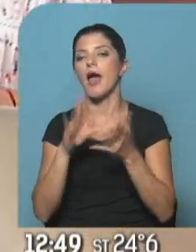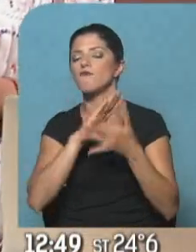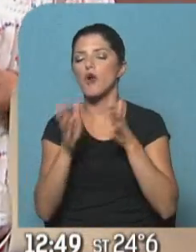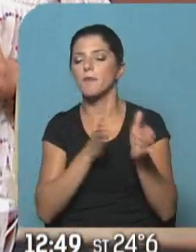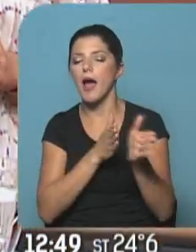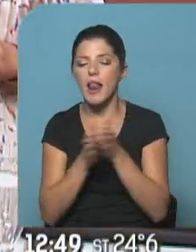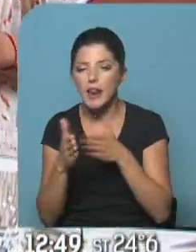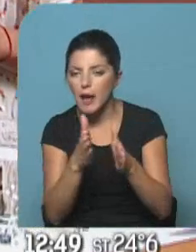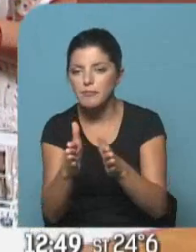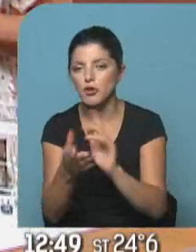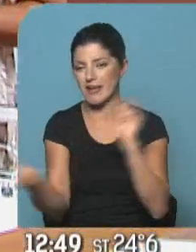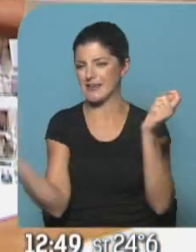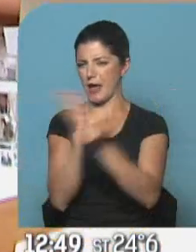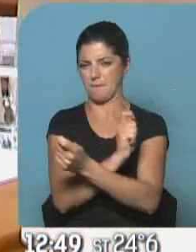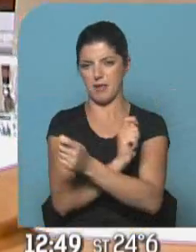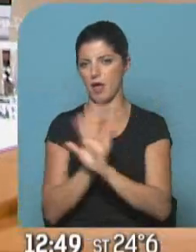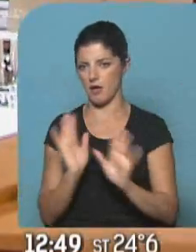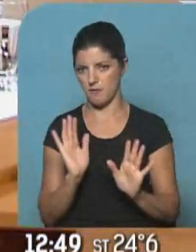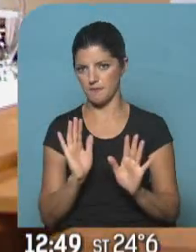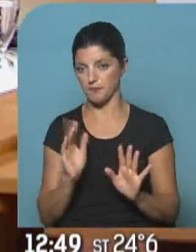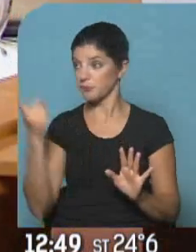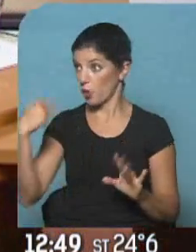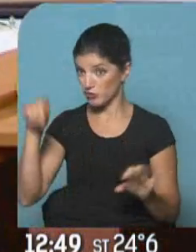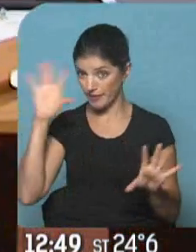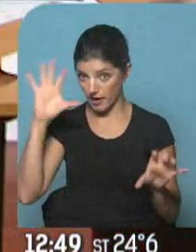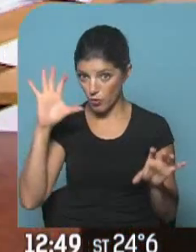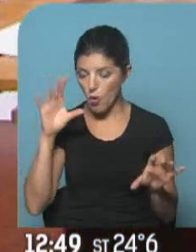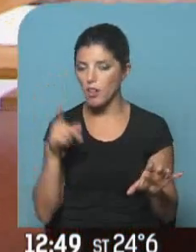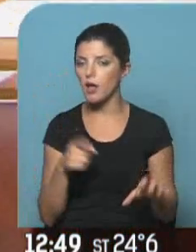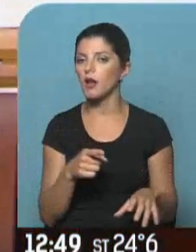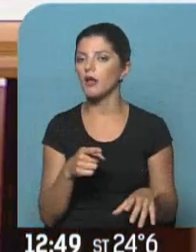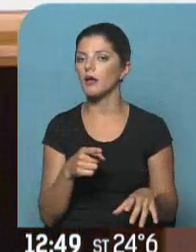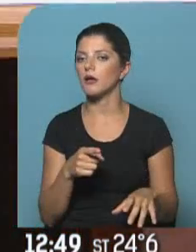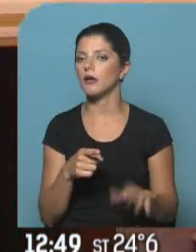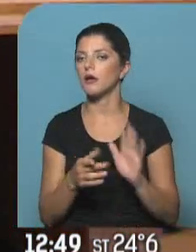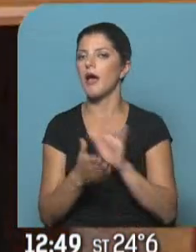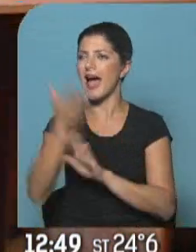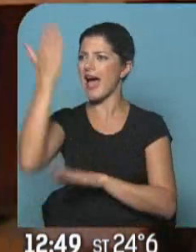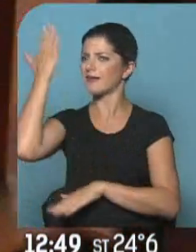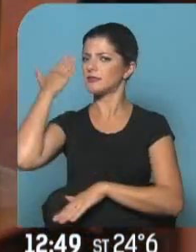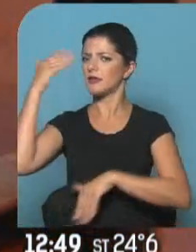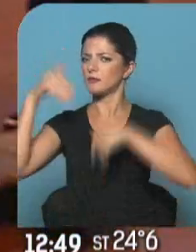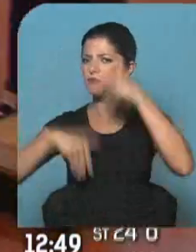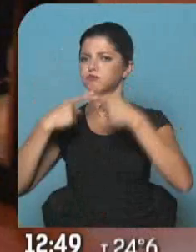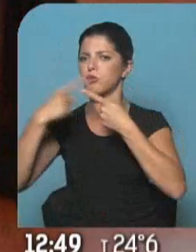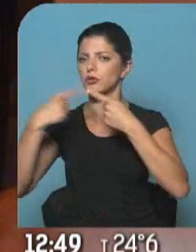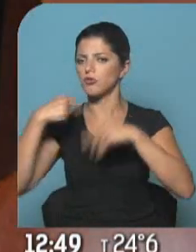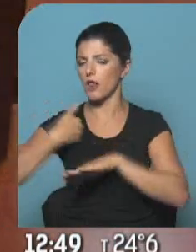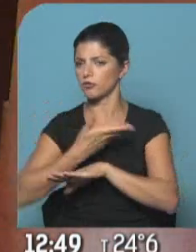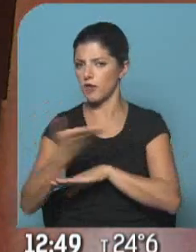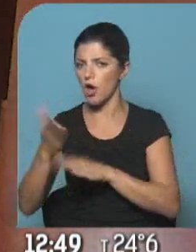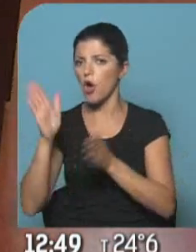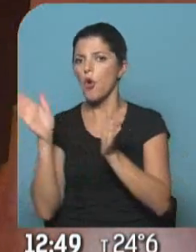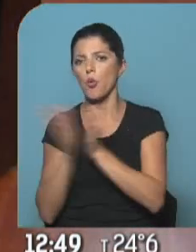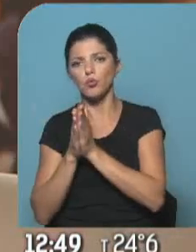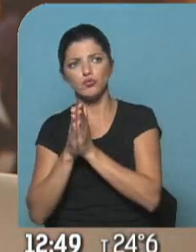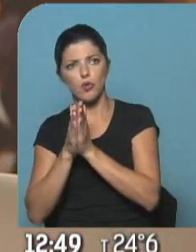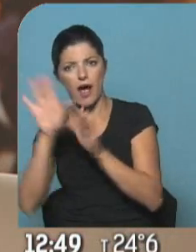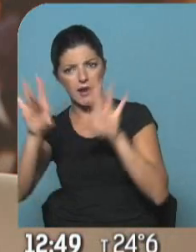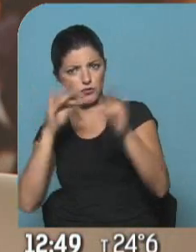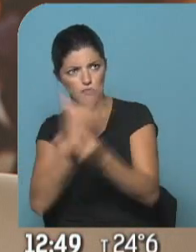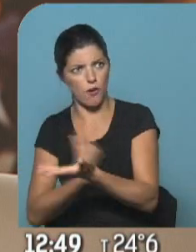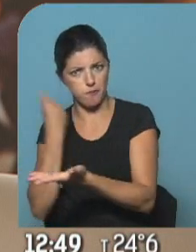con respecto a recordemos que también hubo un referéndum, un plebiscito junto con la elección presidencial, que es el tema de los